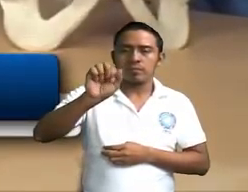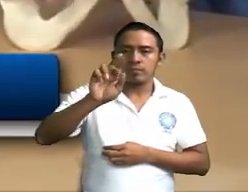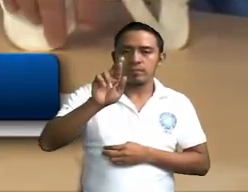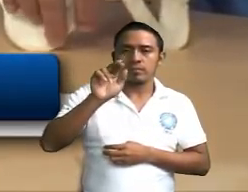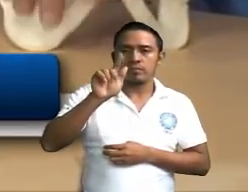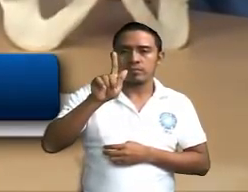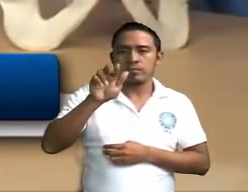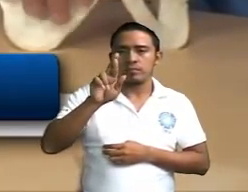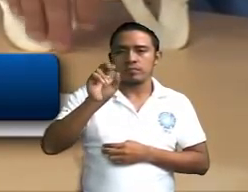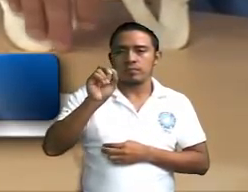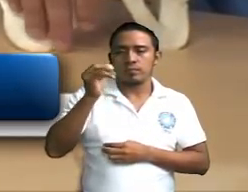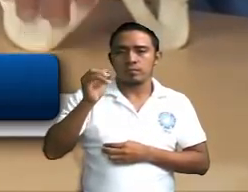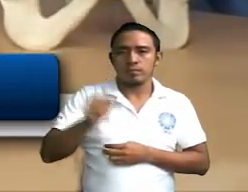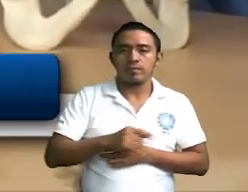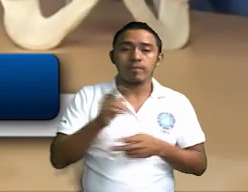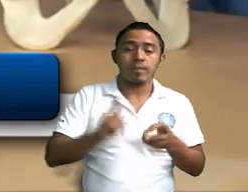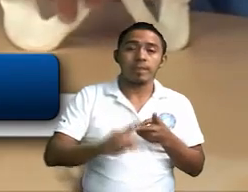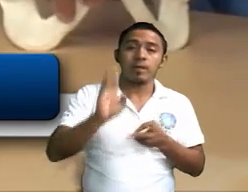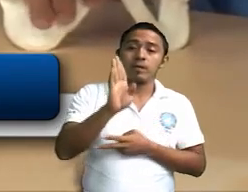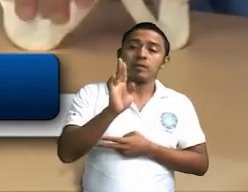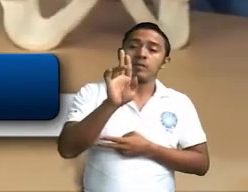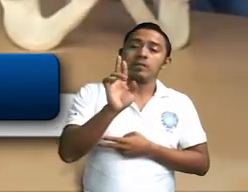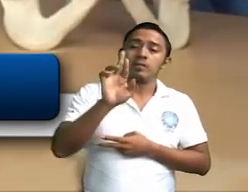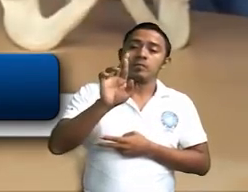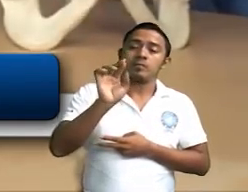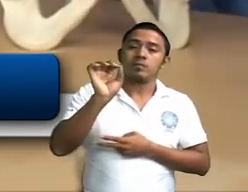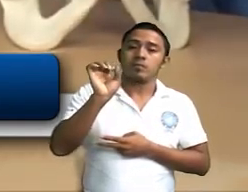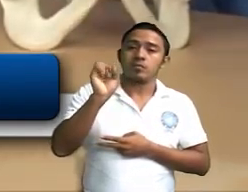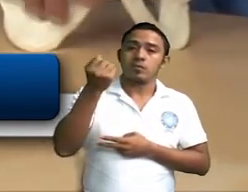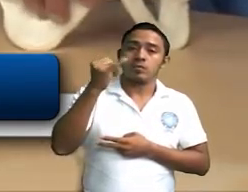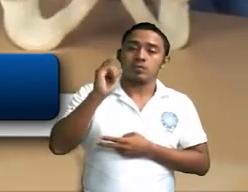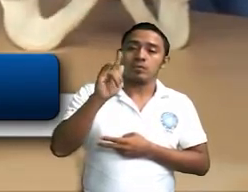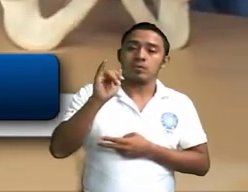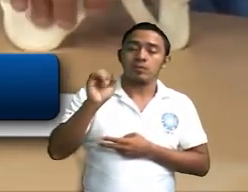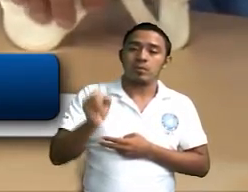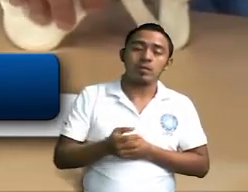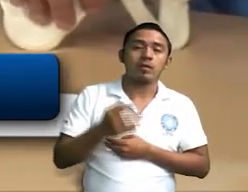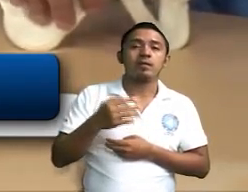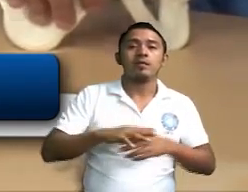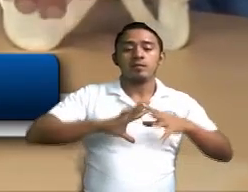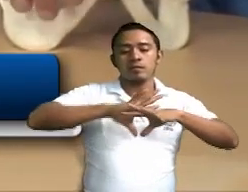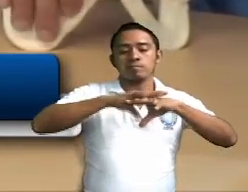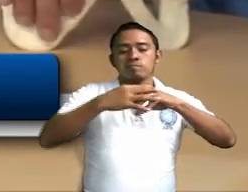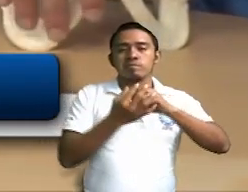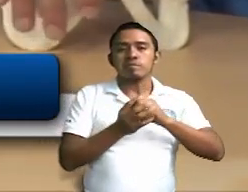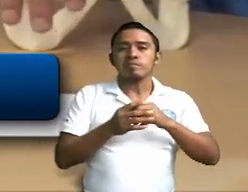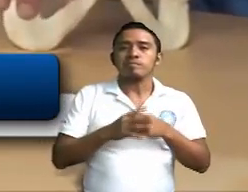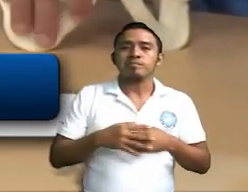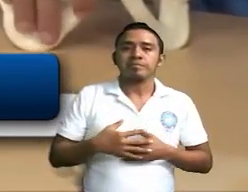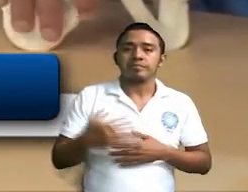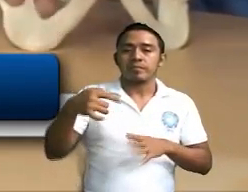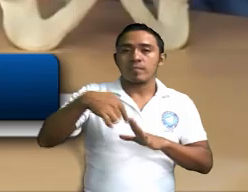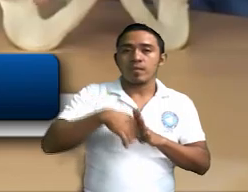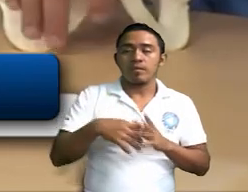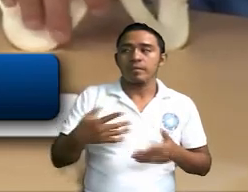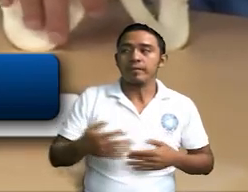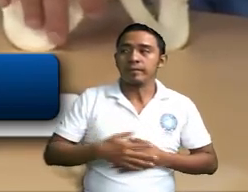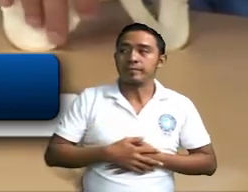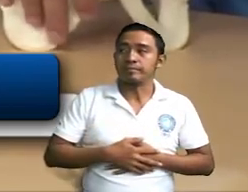que son las bursitis, que la bursa es lo que envuelve los tejidos blandos que envuelven la cadera y mantienen pues su líquido sinovial adentro de